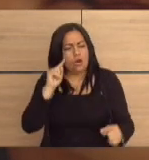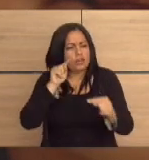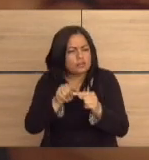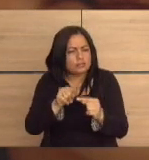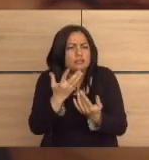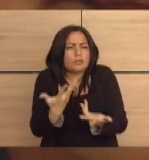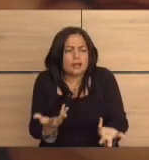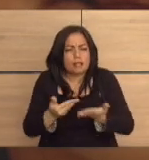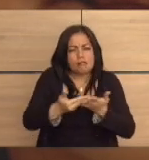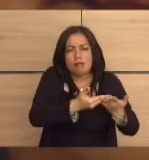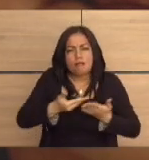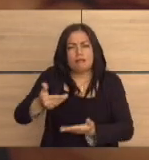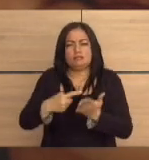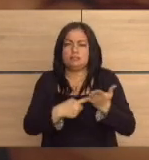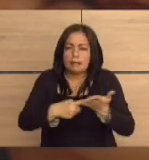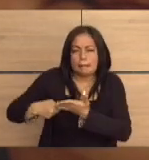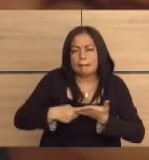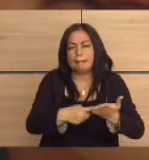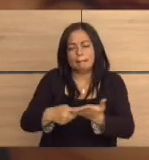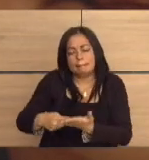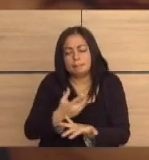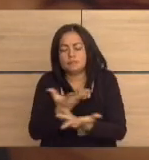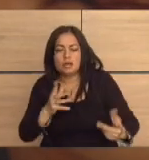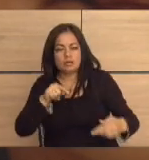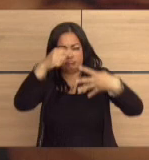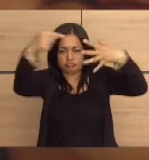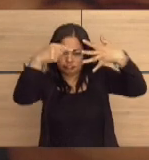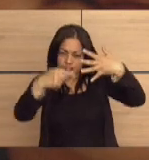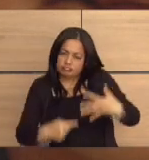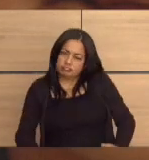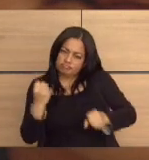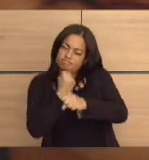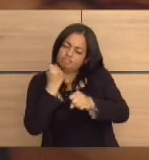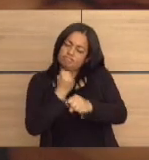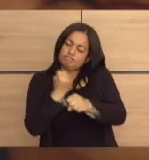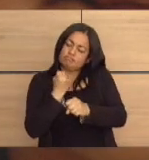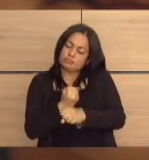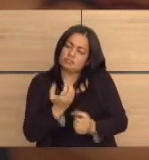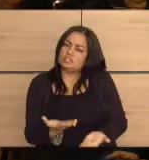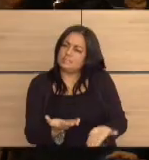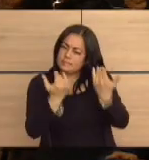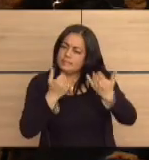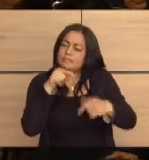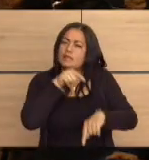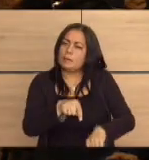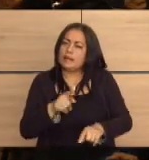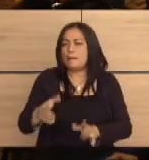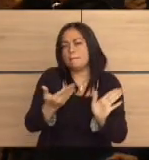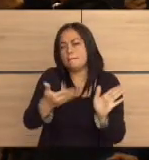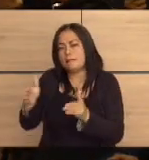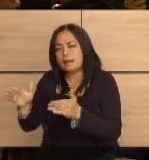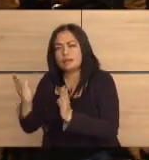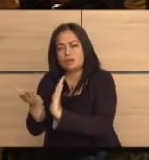a consensos, lleguemos a unas líneas temáticas de trabajo que le permitan, con la libertad que tiene cada plan